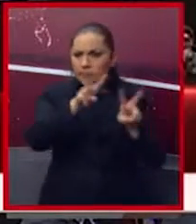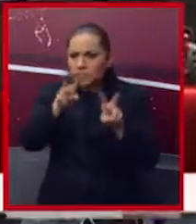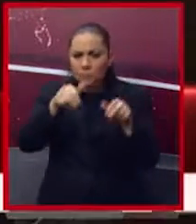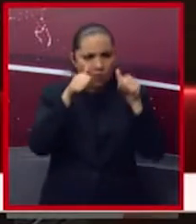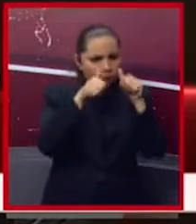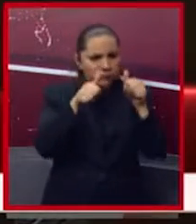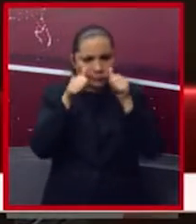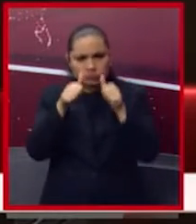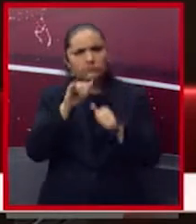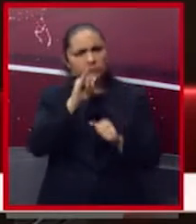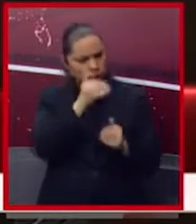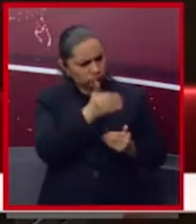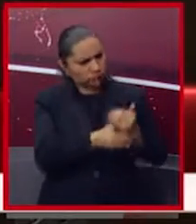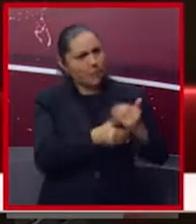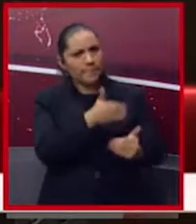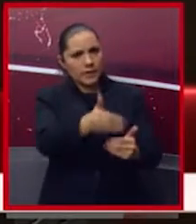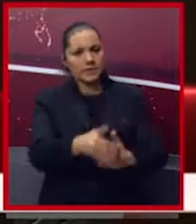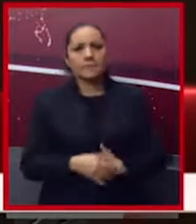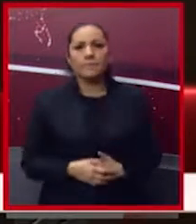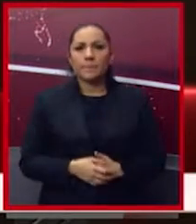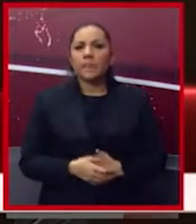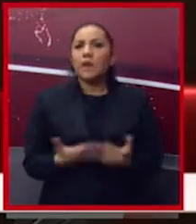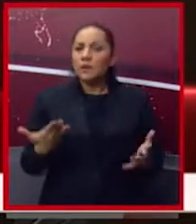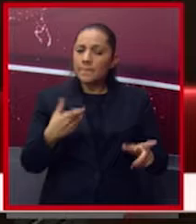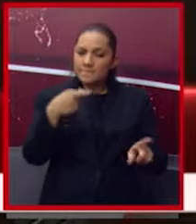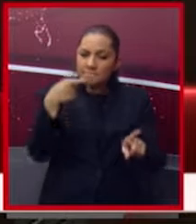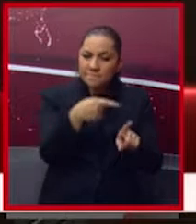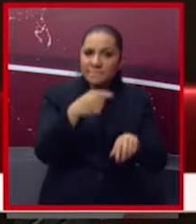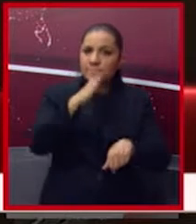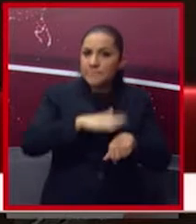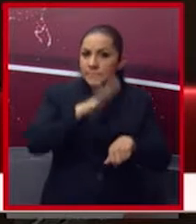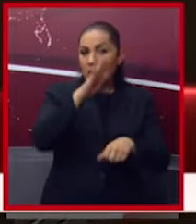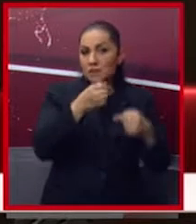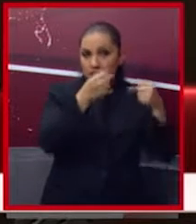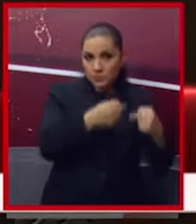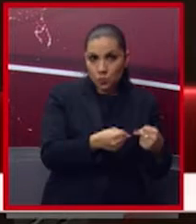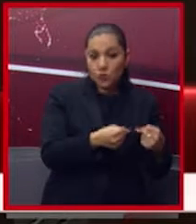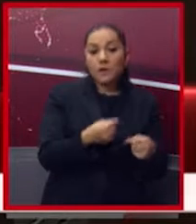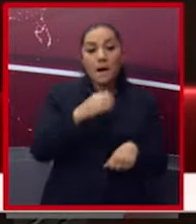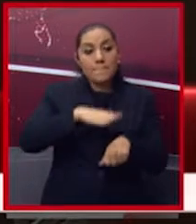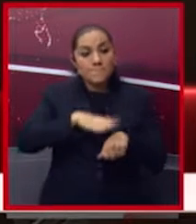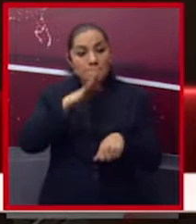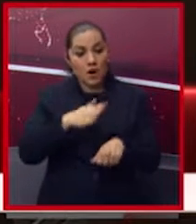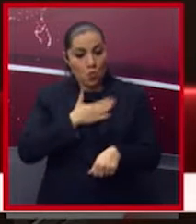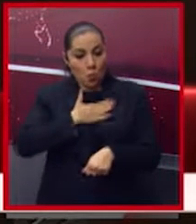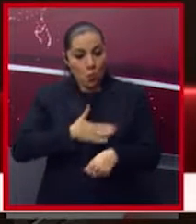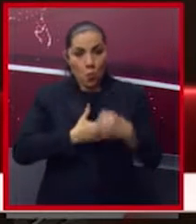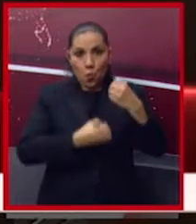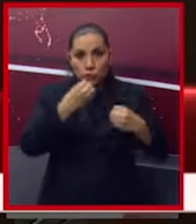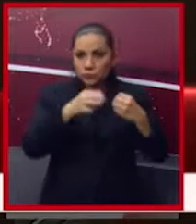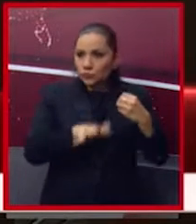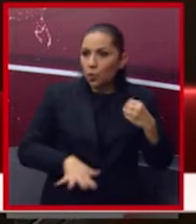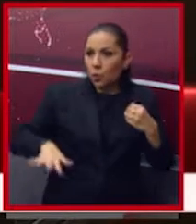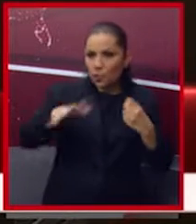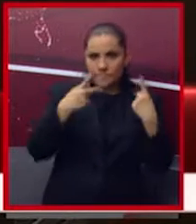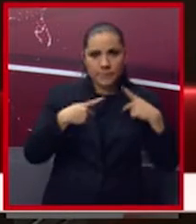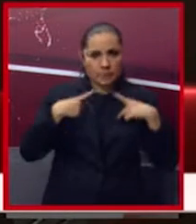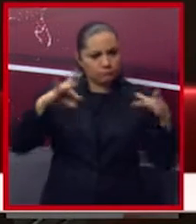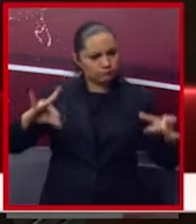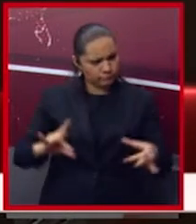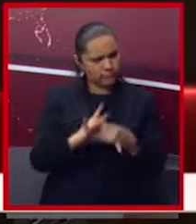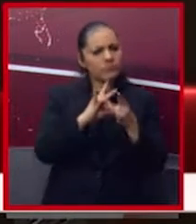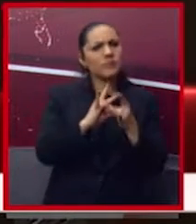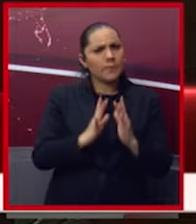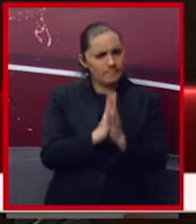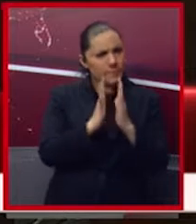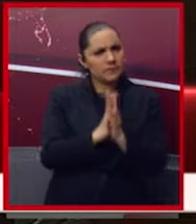A través de una mayor seguridad, una justicia democrática y un respaldo irrestricto a los